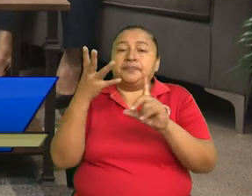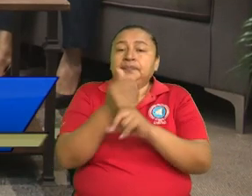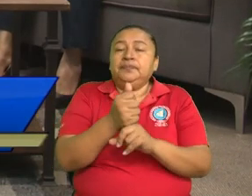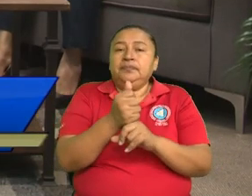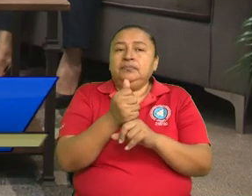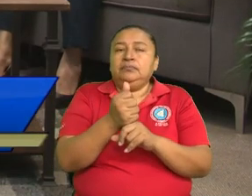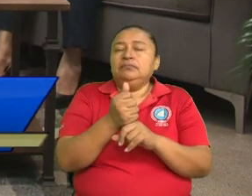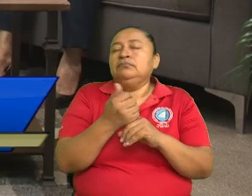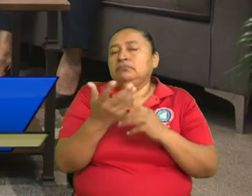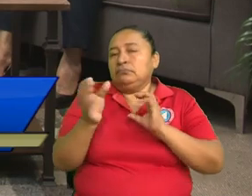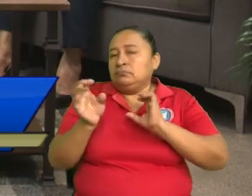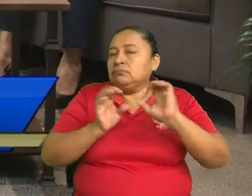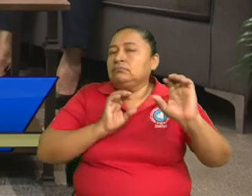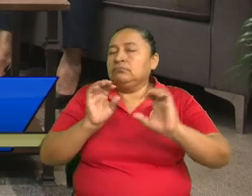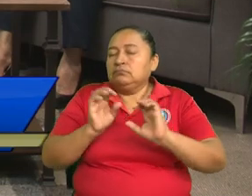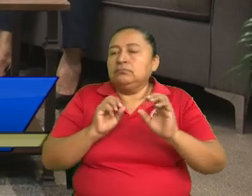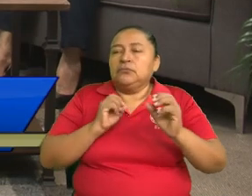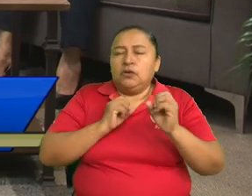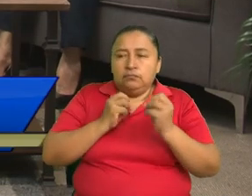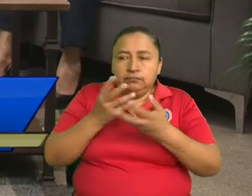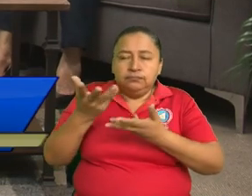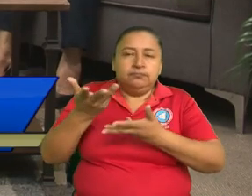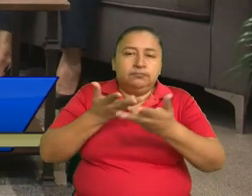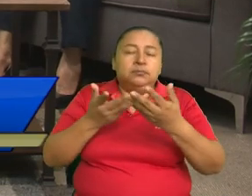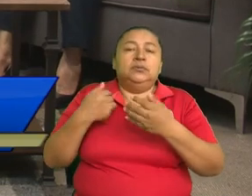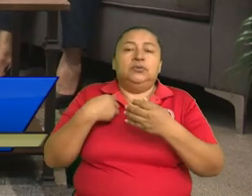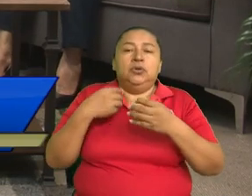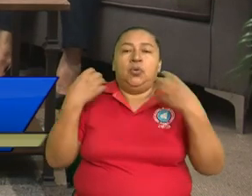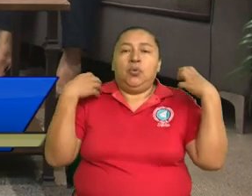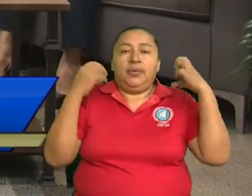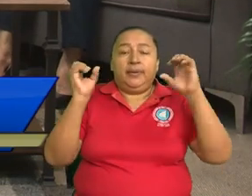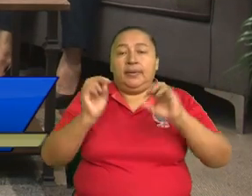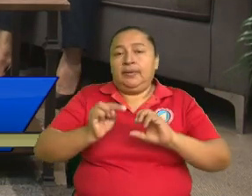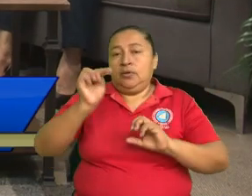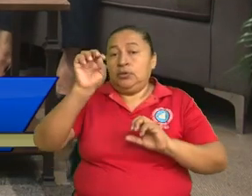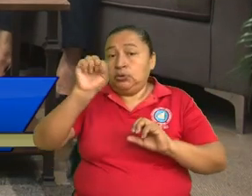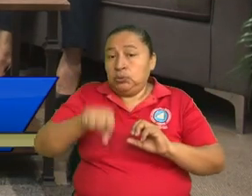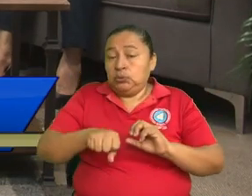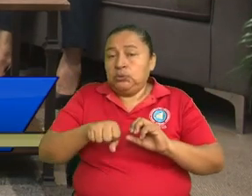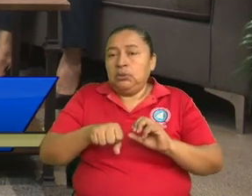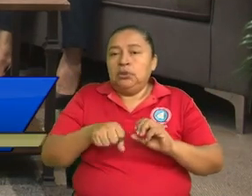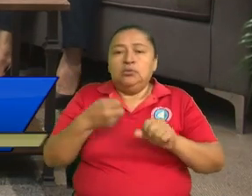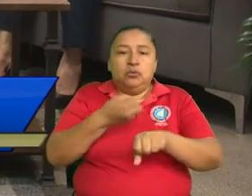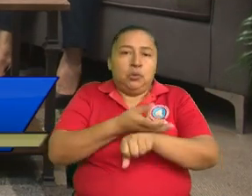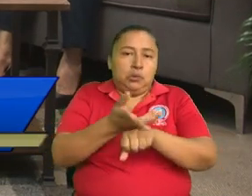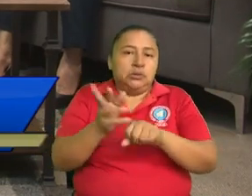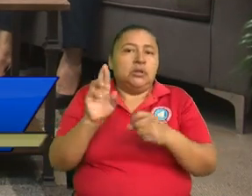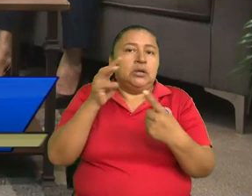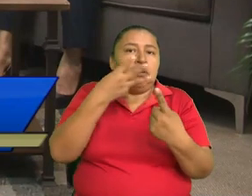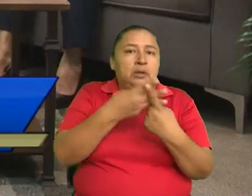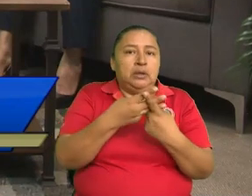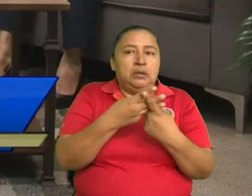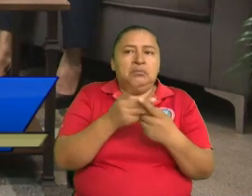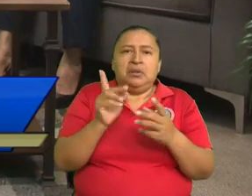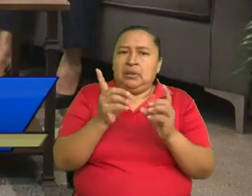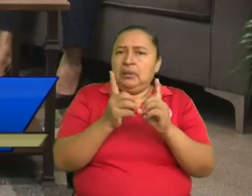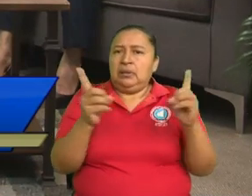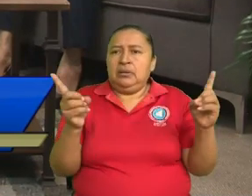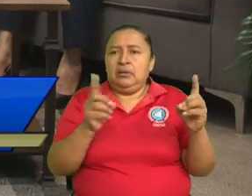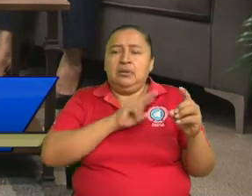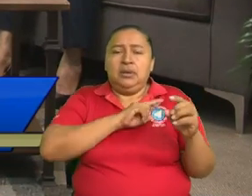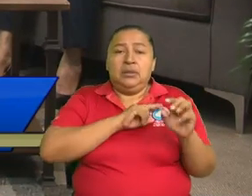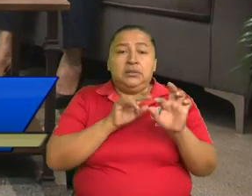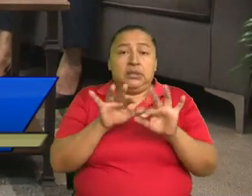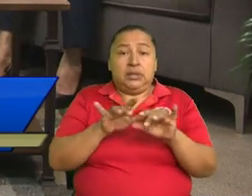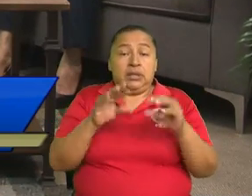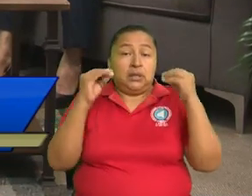hemos logrado una comunicación fluida con la Costa Caribe, Norte y Sur, con los consejos regionales, por ejemplo. Ahí no hay ningún divorcio. Hay secretarías de